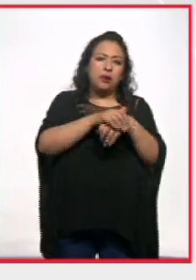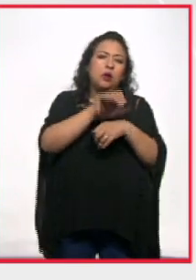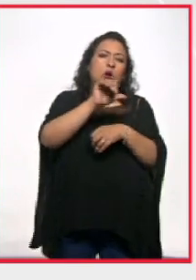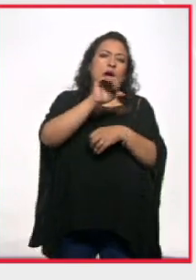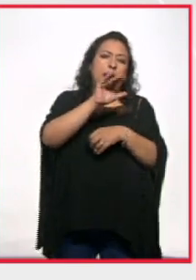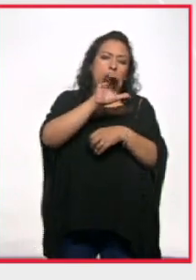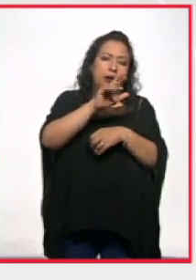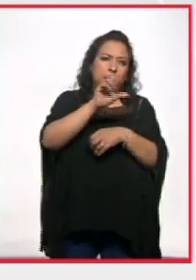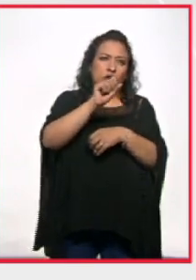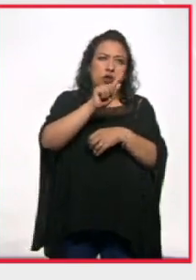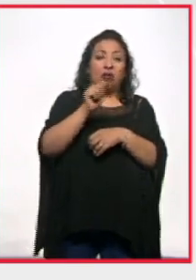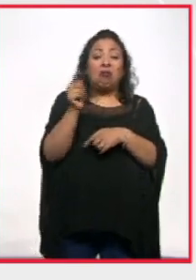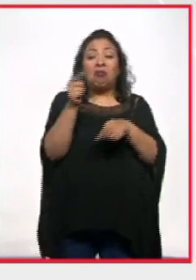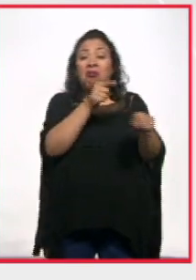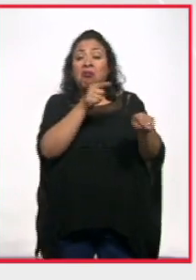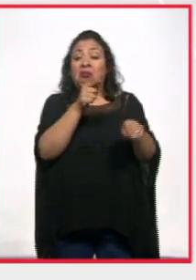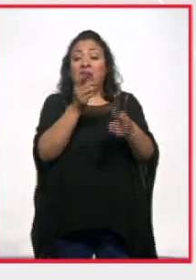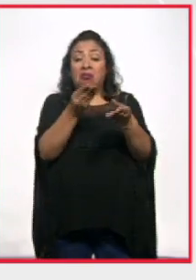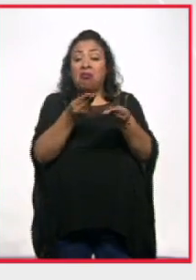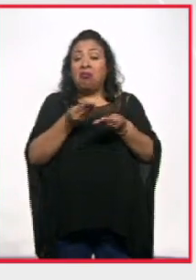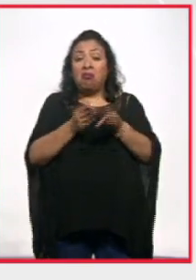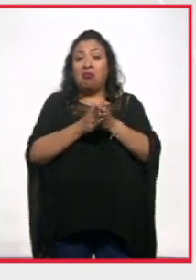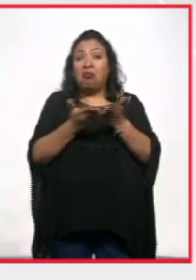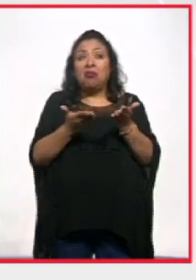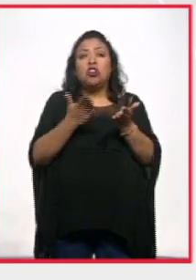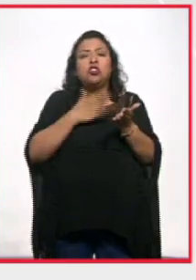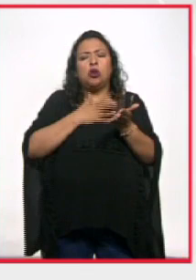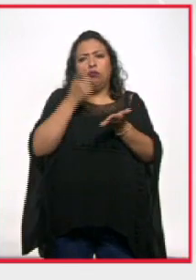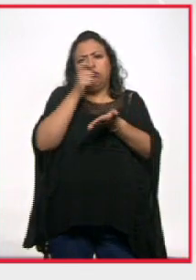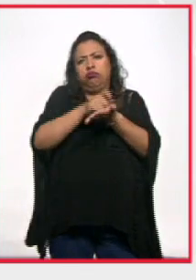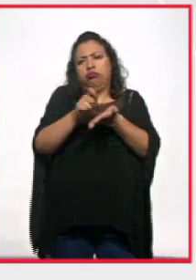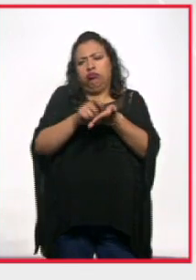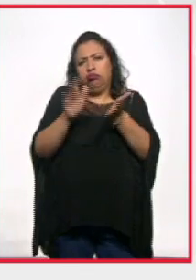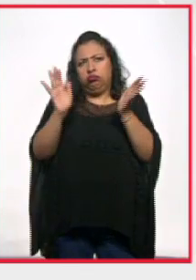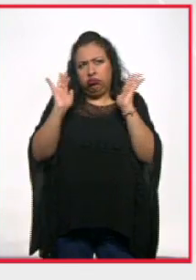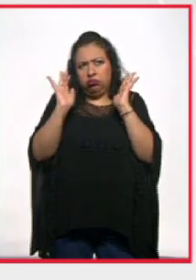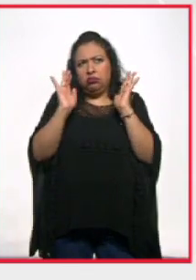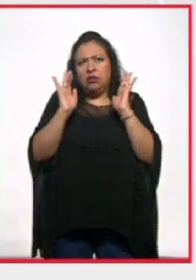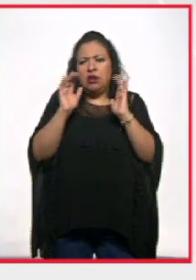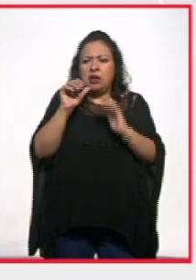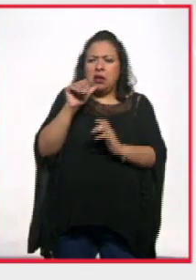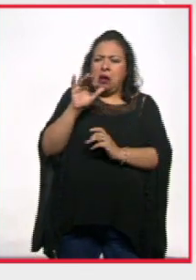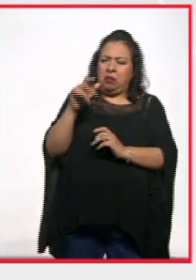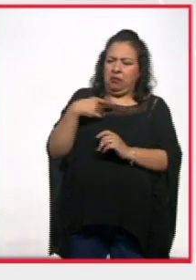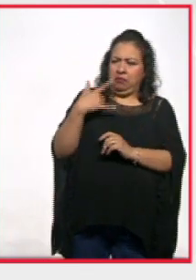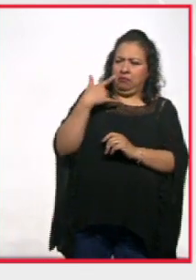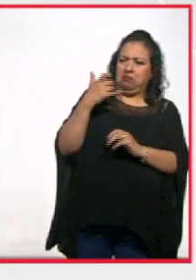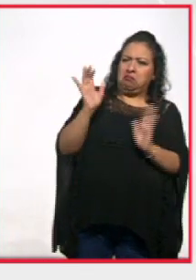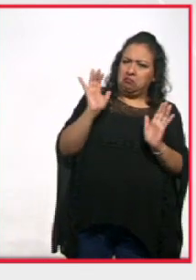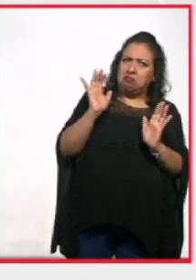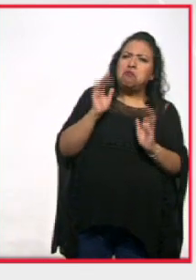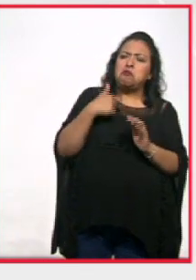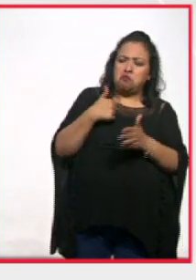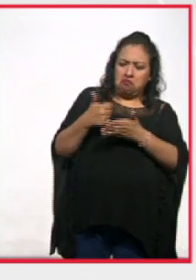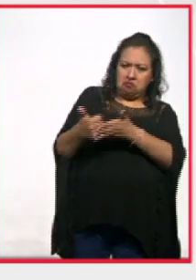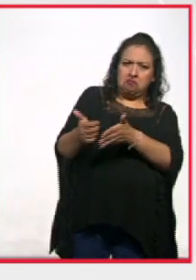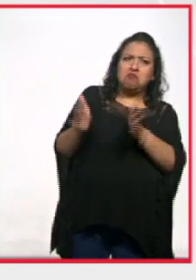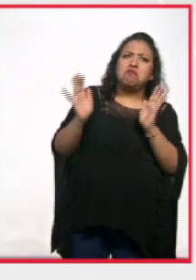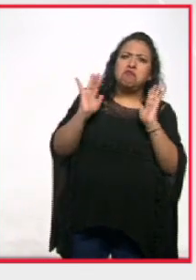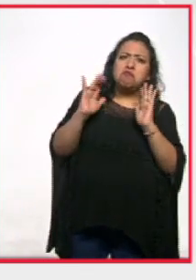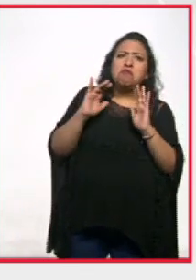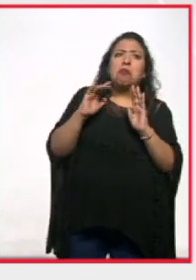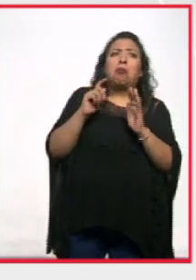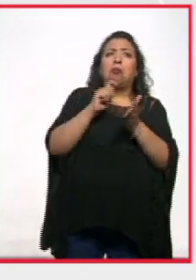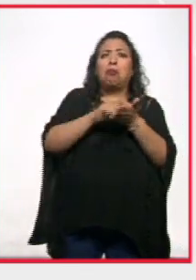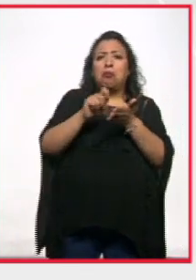Stoker y le dice, pues como no llegó el libro en islandés, pues yo lo hice. Entonces a Bram Stoker le pareció como muy curioso y dice, bueno, te ayudo, y